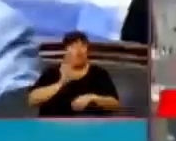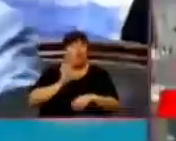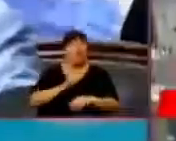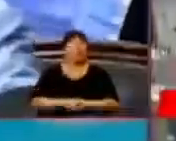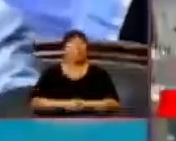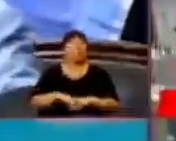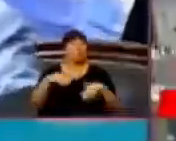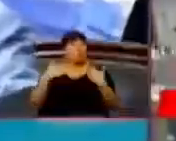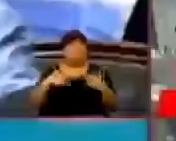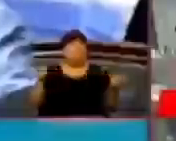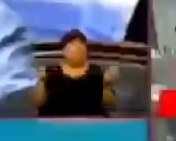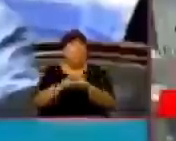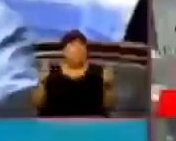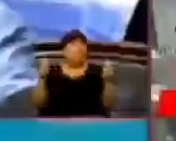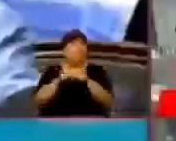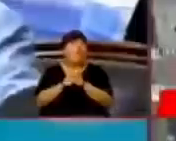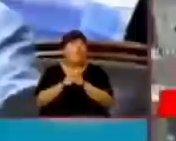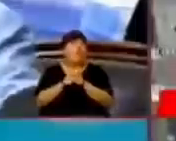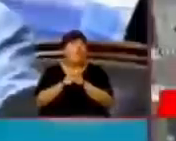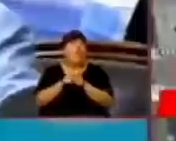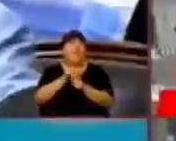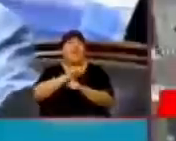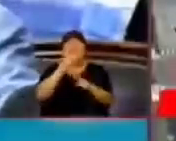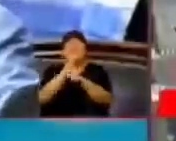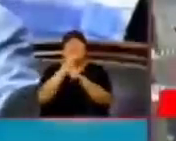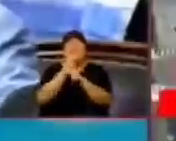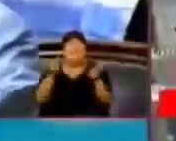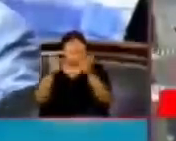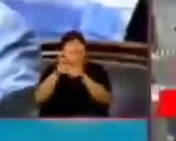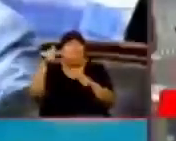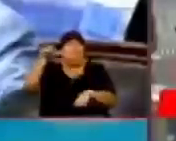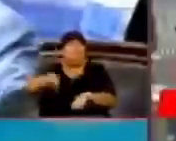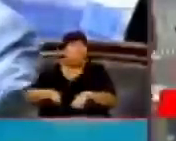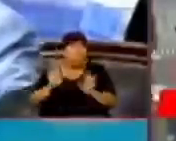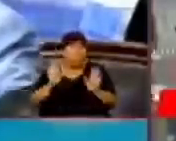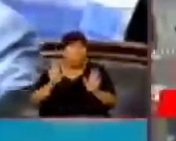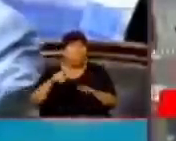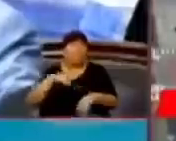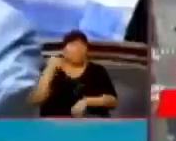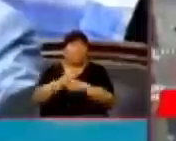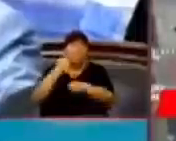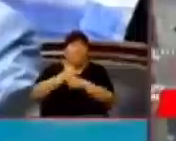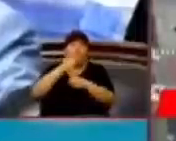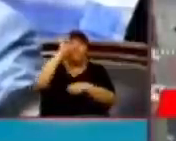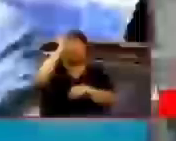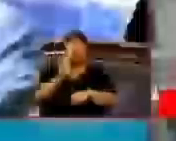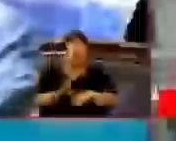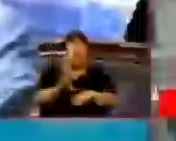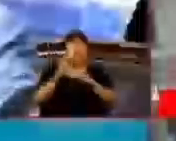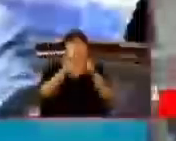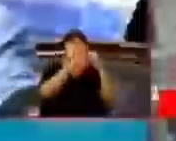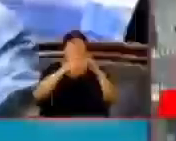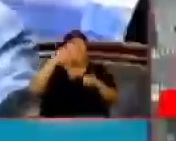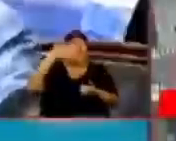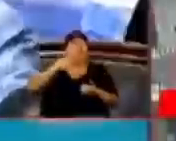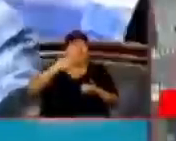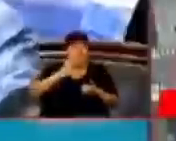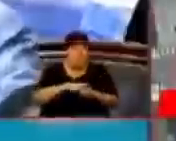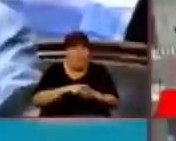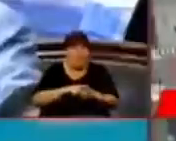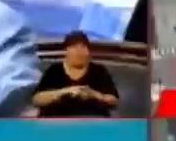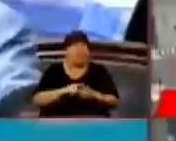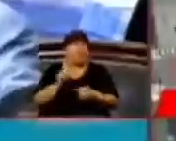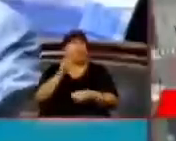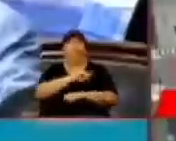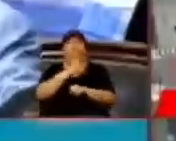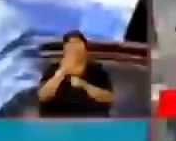la necesitas, pero no, se licuó el costo salarial. De acuerdo. Digamos. Obviamente, otra cosa es lo que los empresarios siempre reclaman